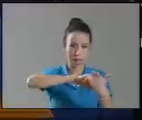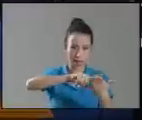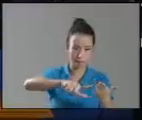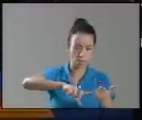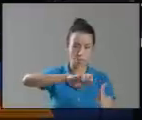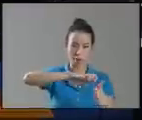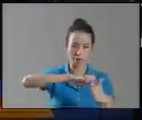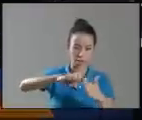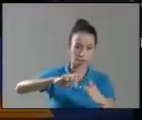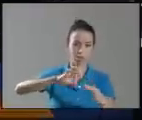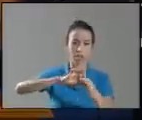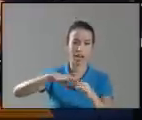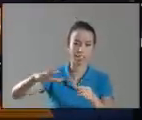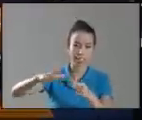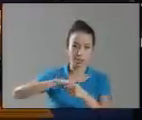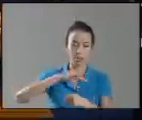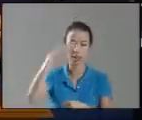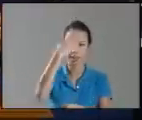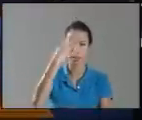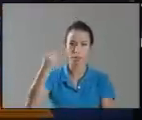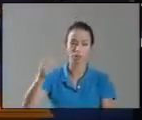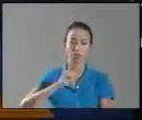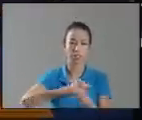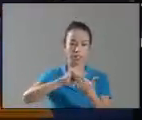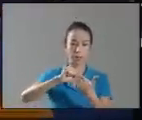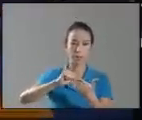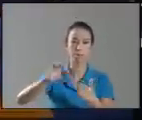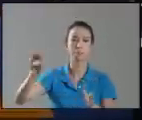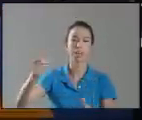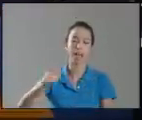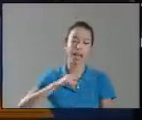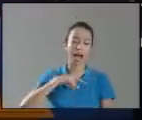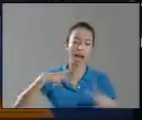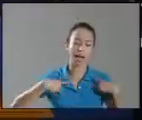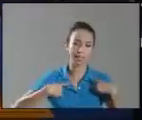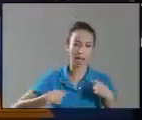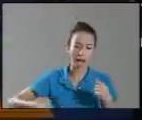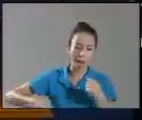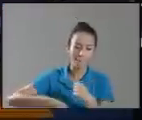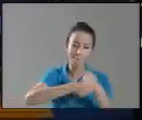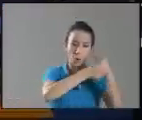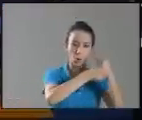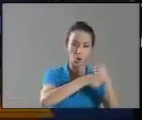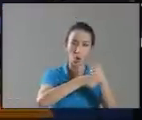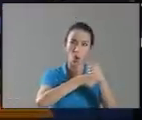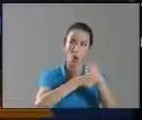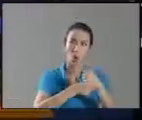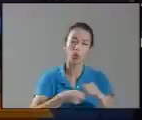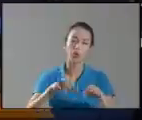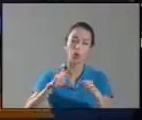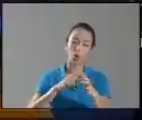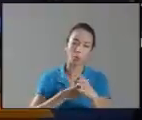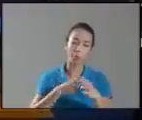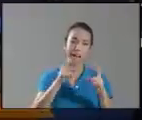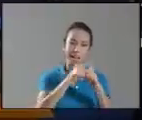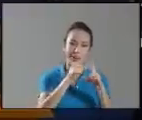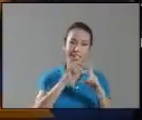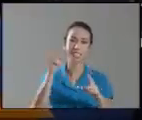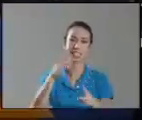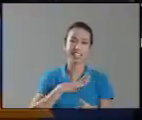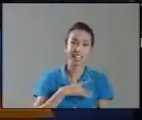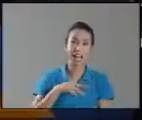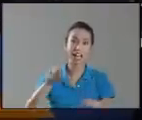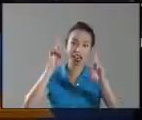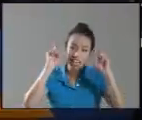dentro de ellas. Disculpe, tiene que haber la solvencia, la credencial de la llenura del Espíritu Santo, el que haya un